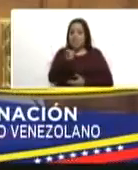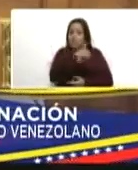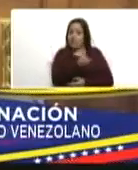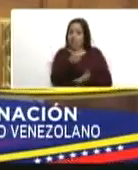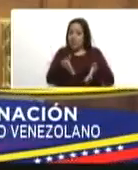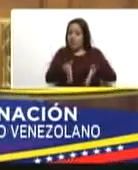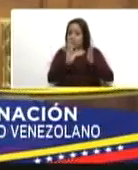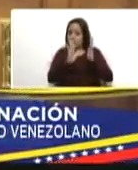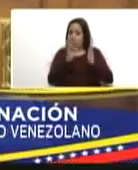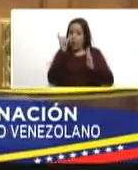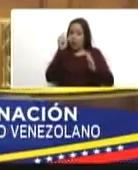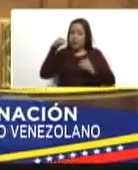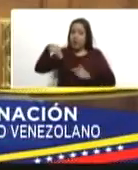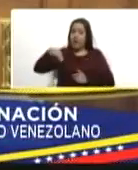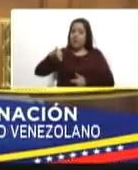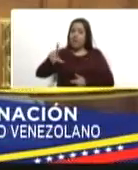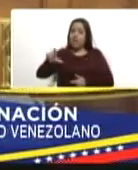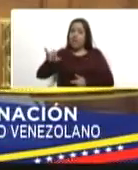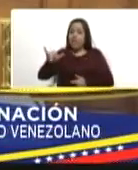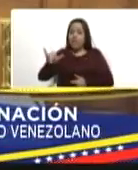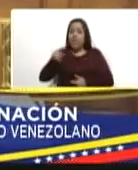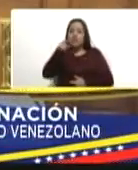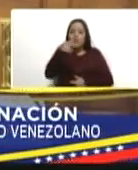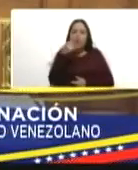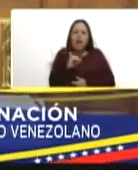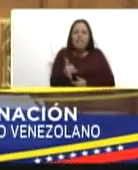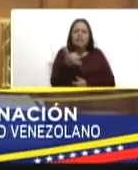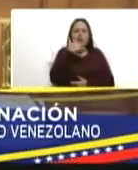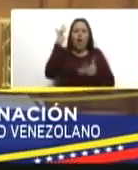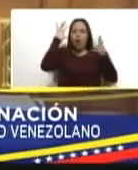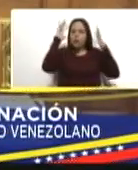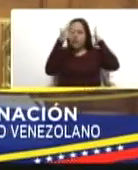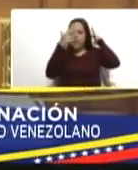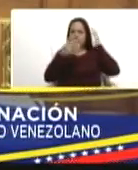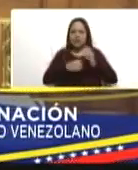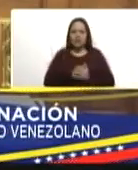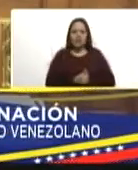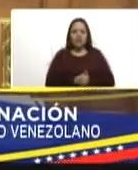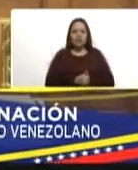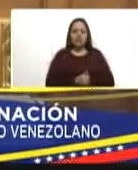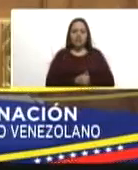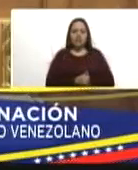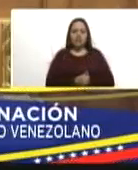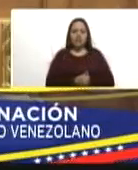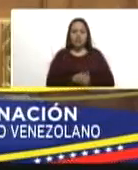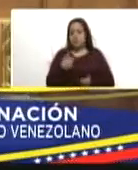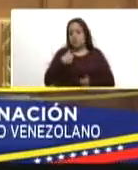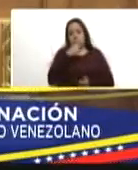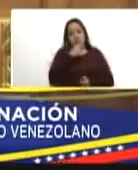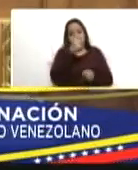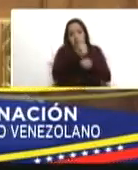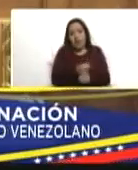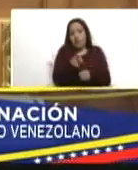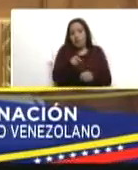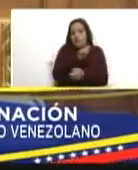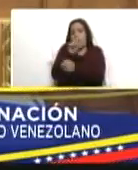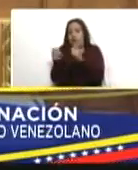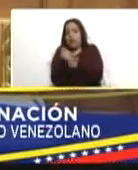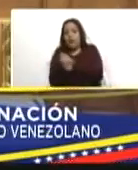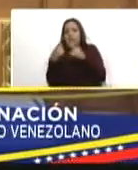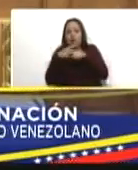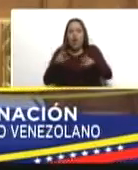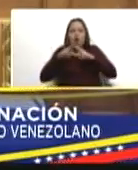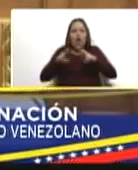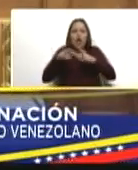mi ley estás equivocado mi ley no no aspiro que rectifique pero sí que te llegue este